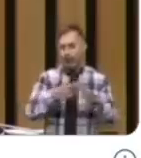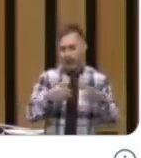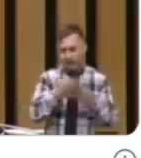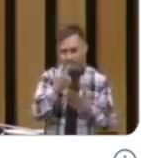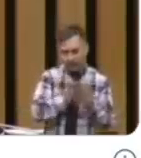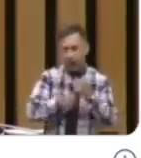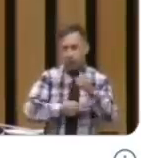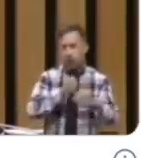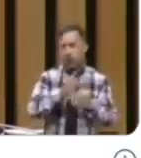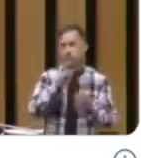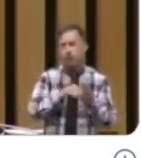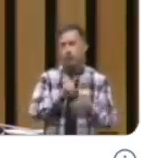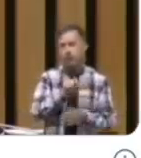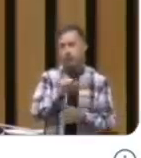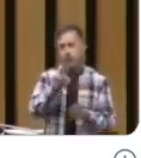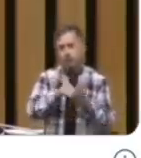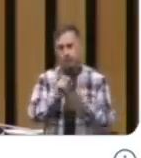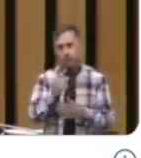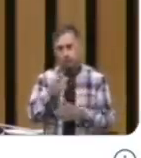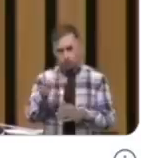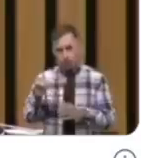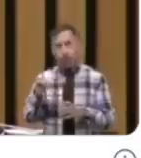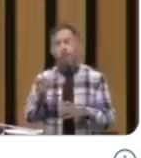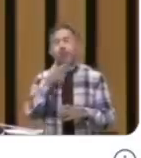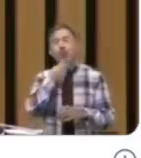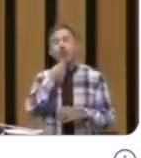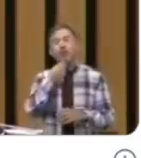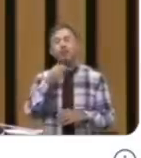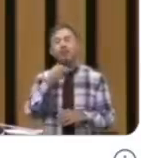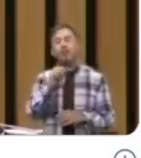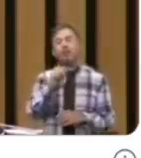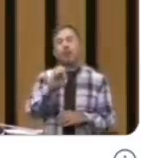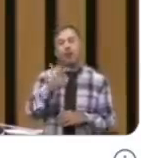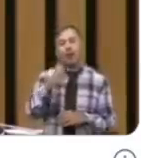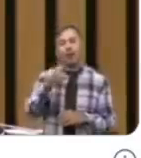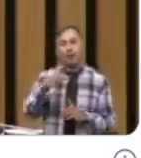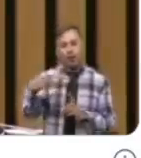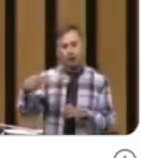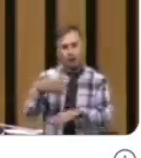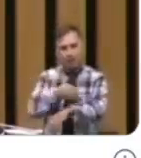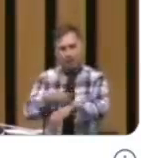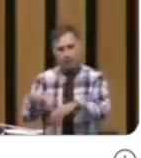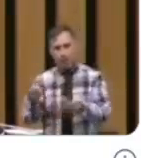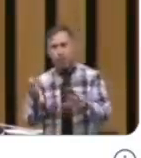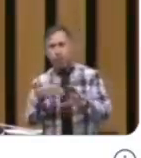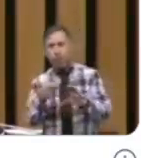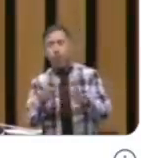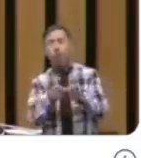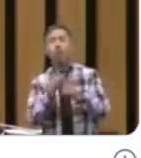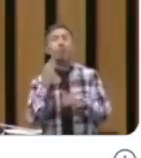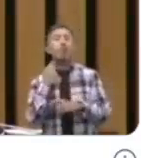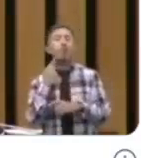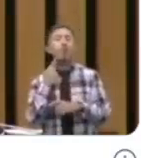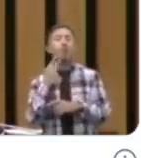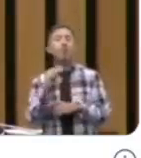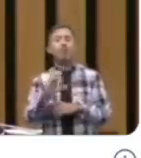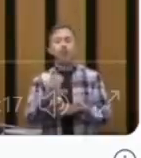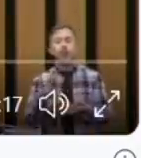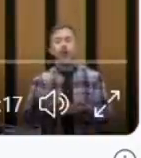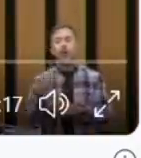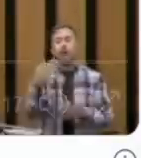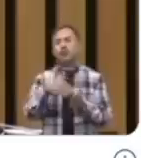familiares del ciudadano samuel alejandro garcía sepúlveda aportaron a movimiento ciudadano un total de 14 millones